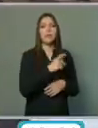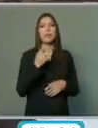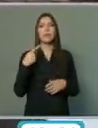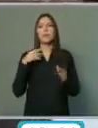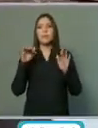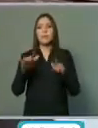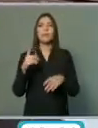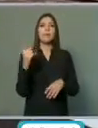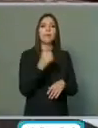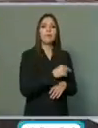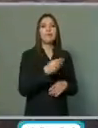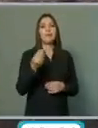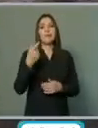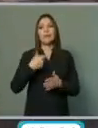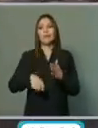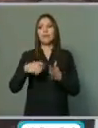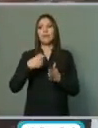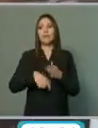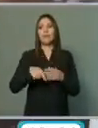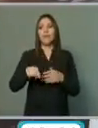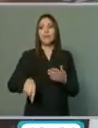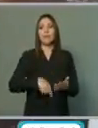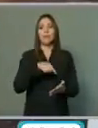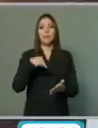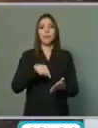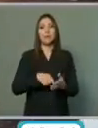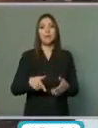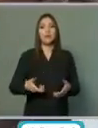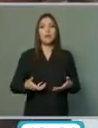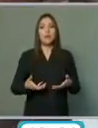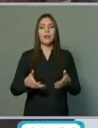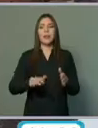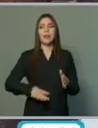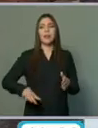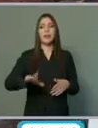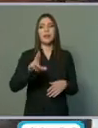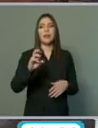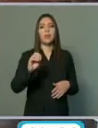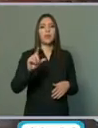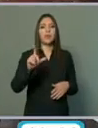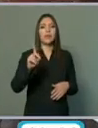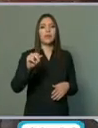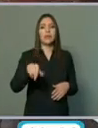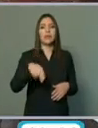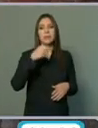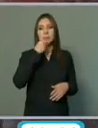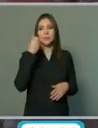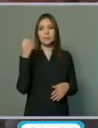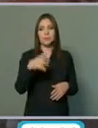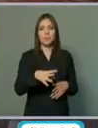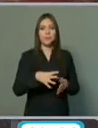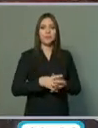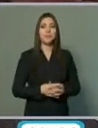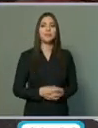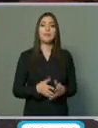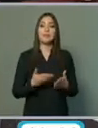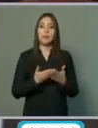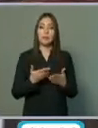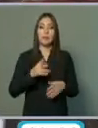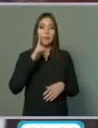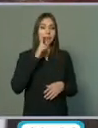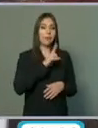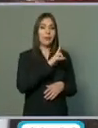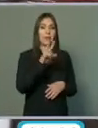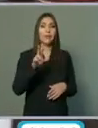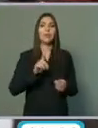esto es un lugar aquí en la calle de Roldán maravilloso. Ahora sí, tío Alberto, yo ya le enseñé